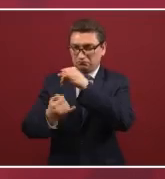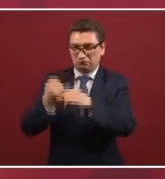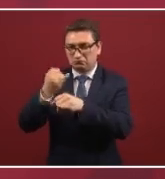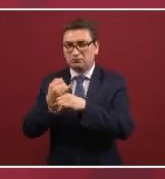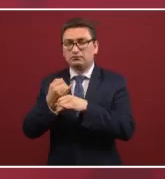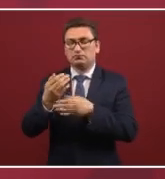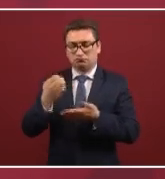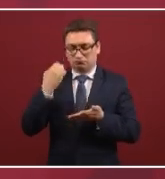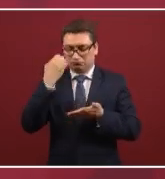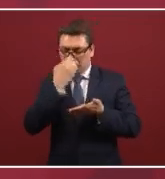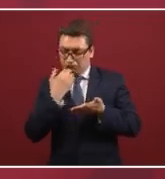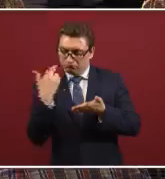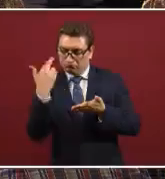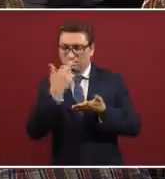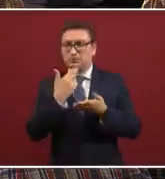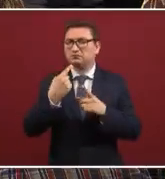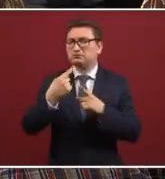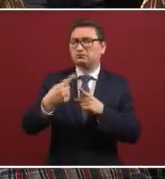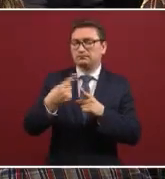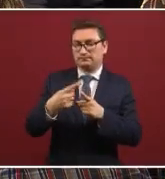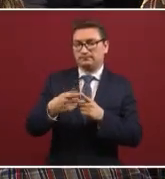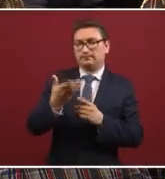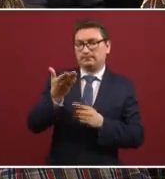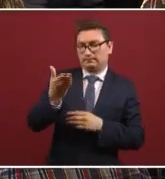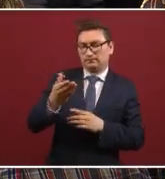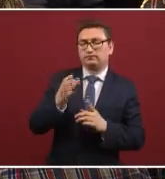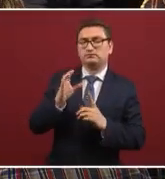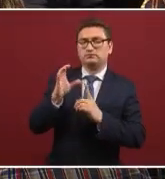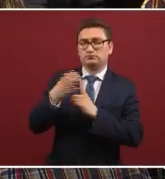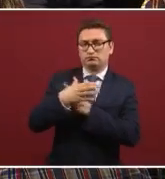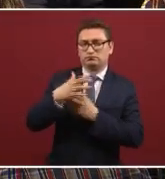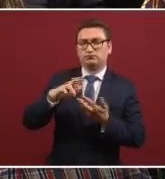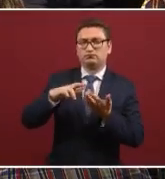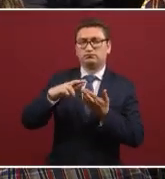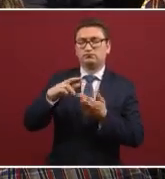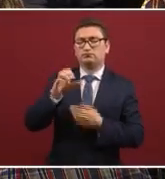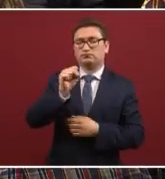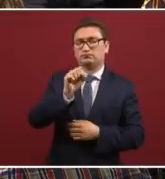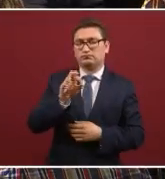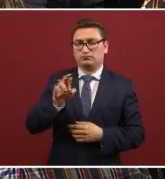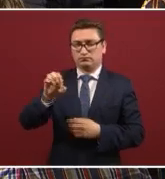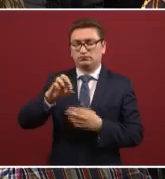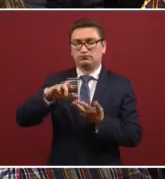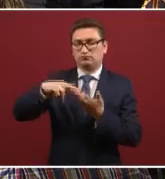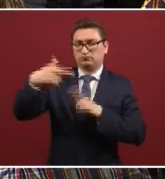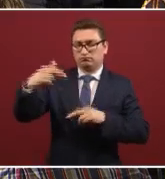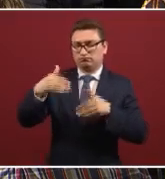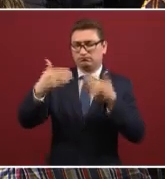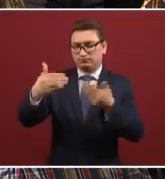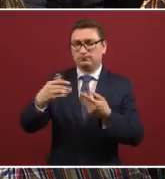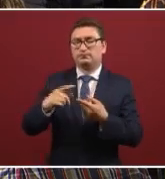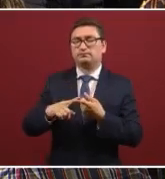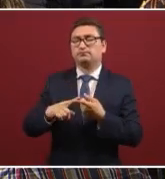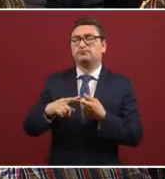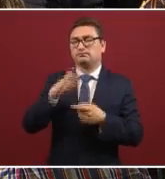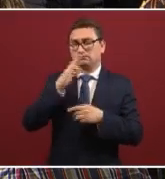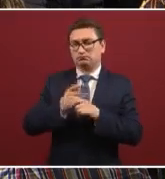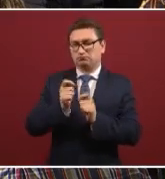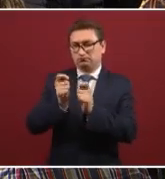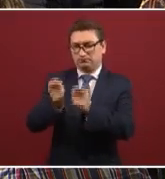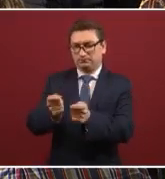y dictamen a las comisiones de Relaciones Exteriores que correspondan. Adicionalmente,